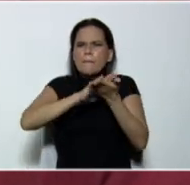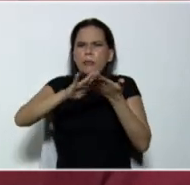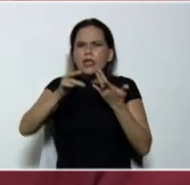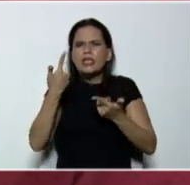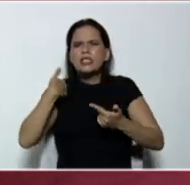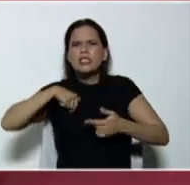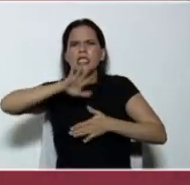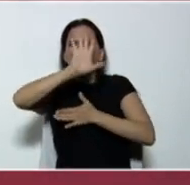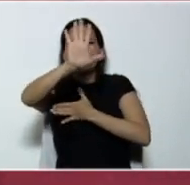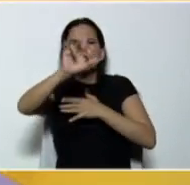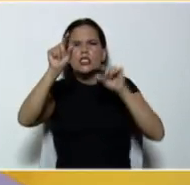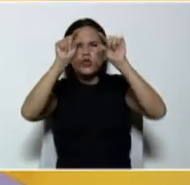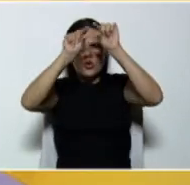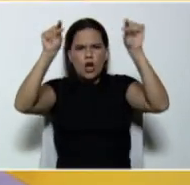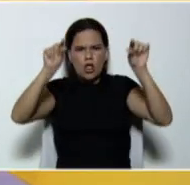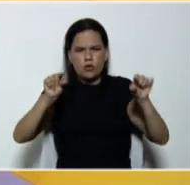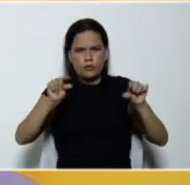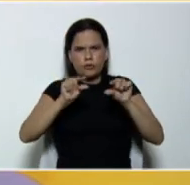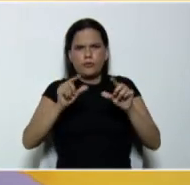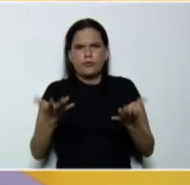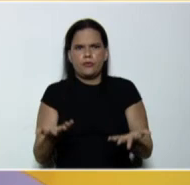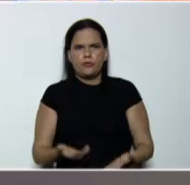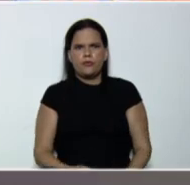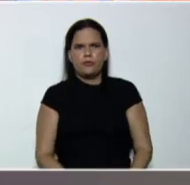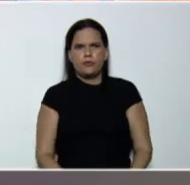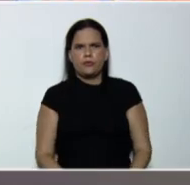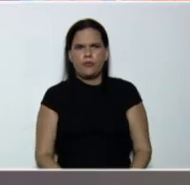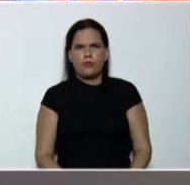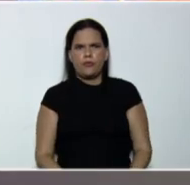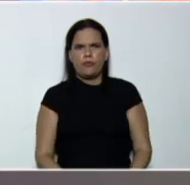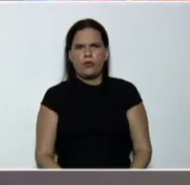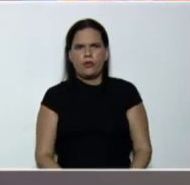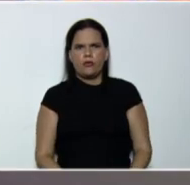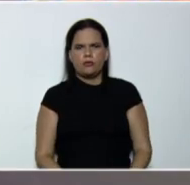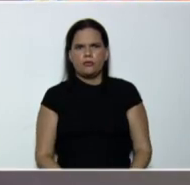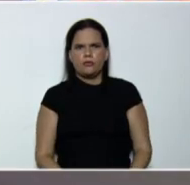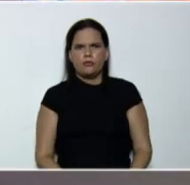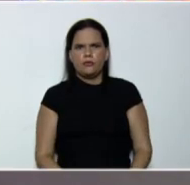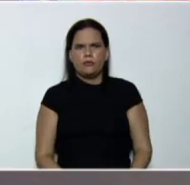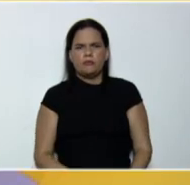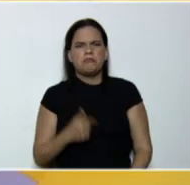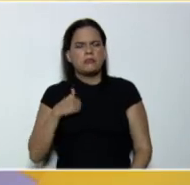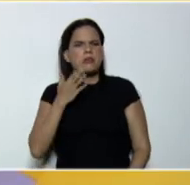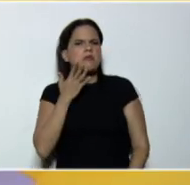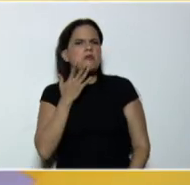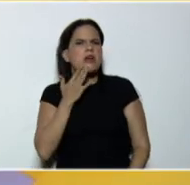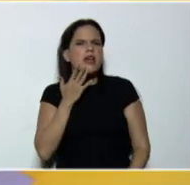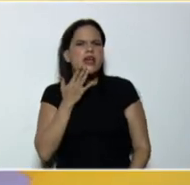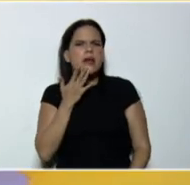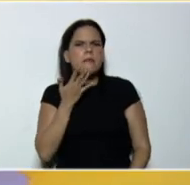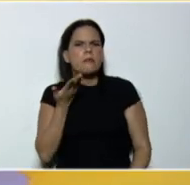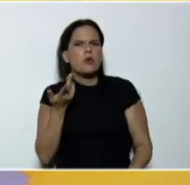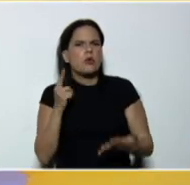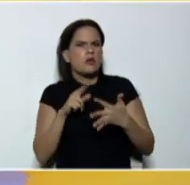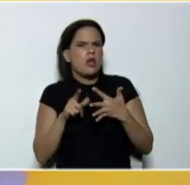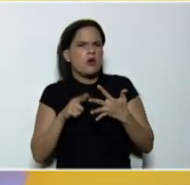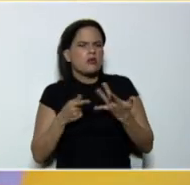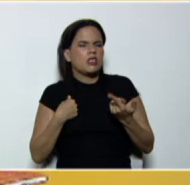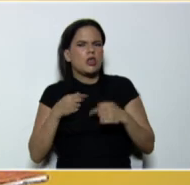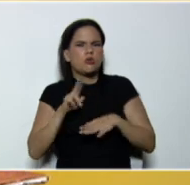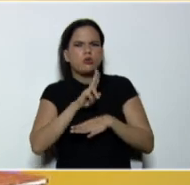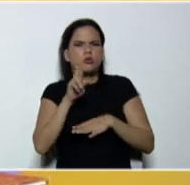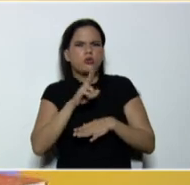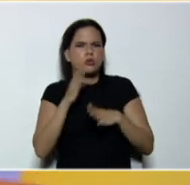1, 2, 3, 4, 5 lados. Por acá trajimos un ejemplo de un objeto de uso cotidiano como lo es